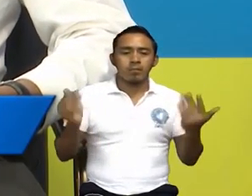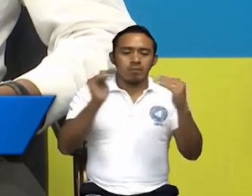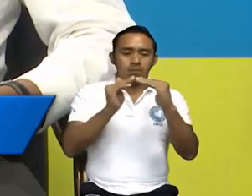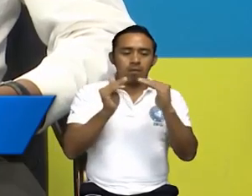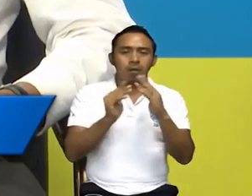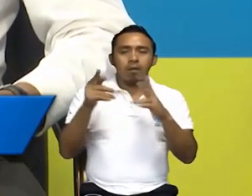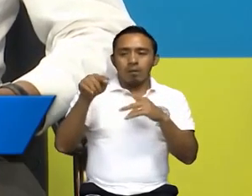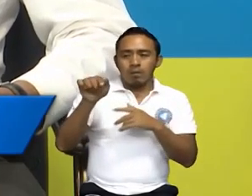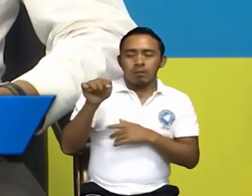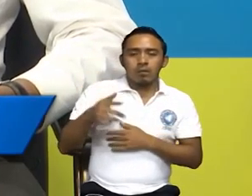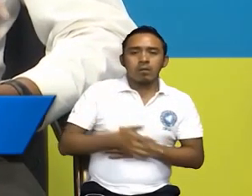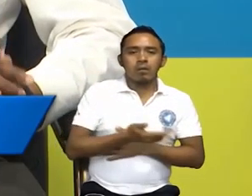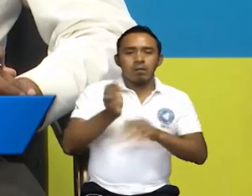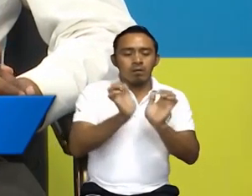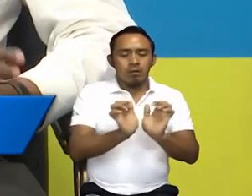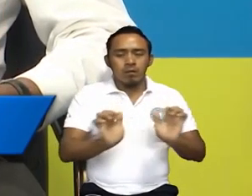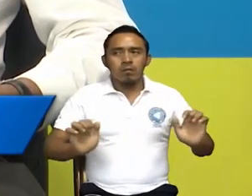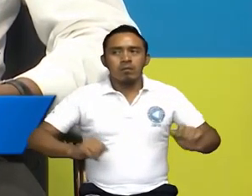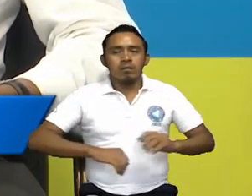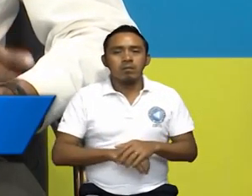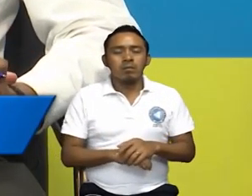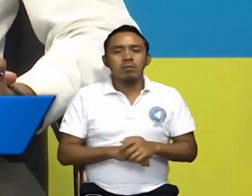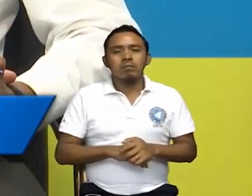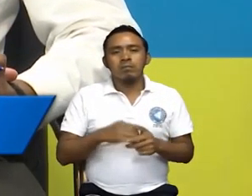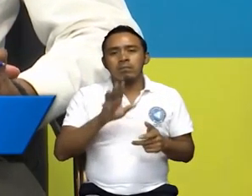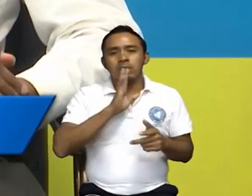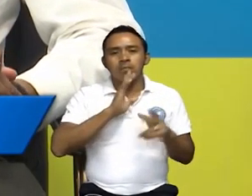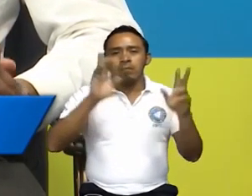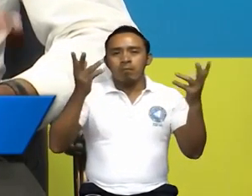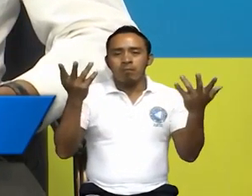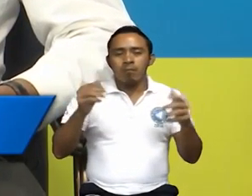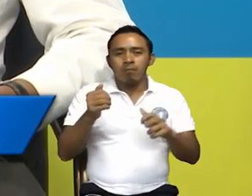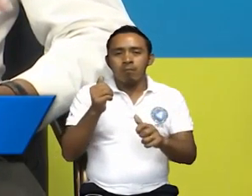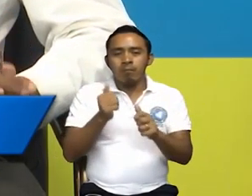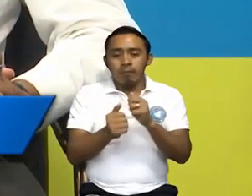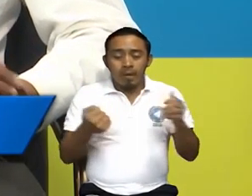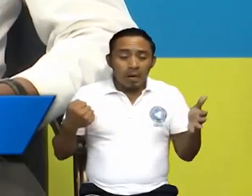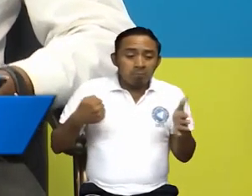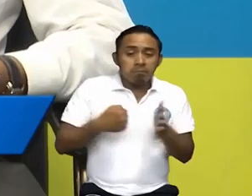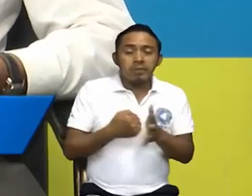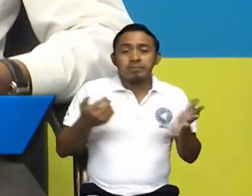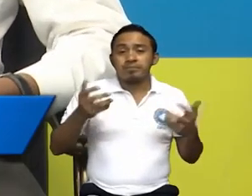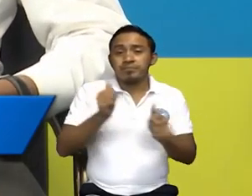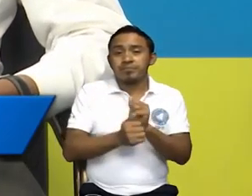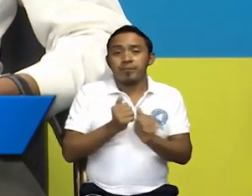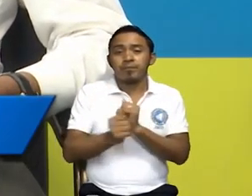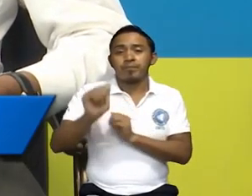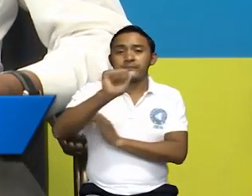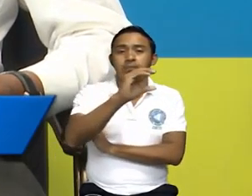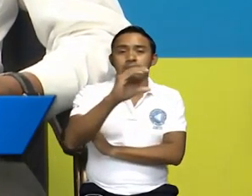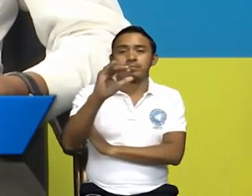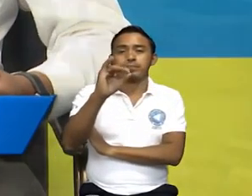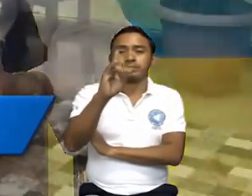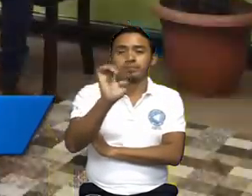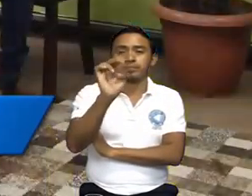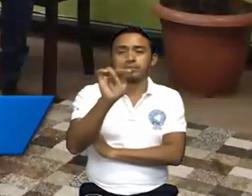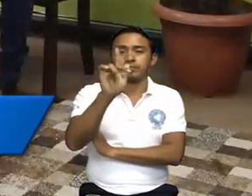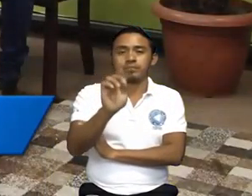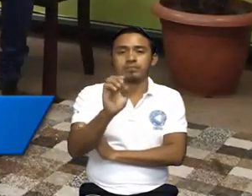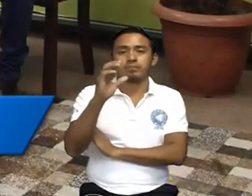a ellos y a los niños. Entonces, vamos a hablar de los accidentes caseros y para ello hemos invitado al doctor Freddy Suárez, quien